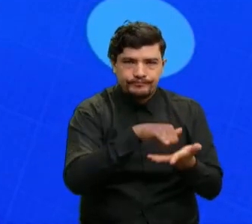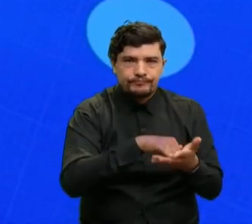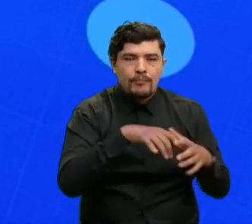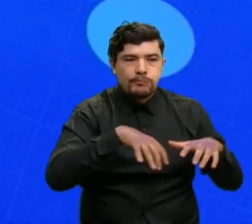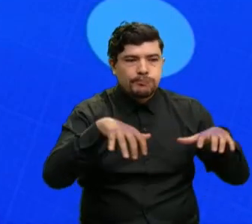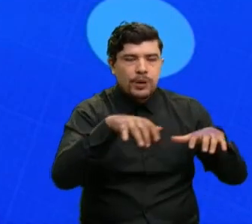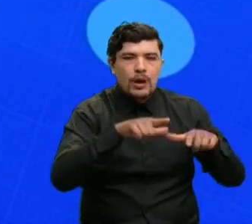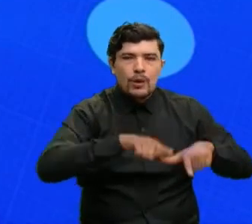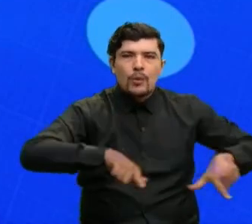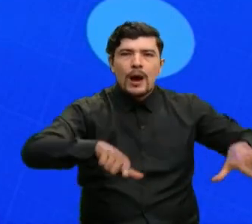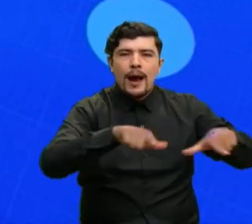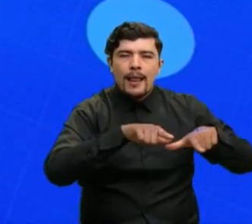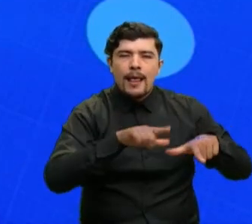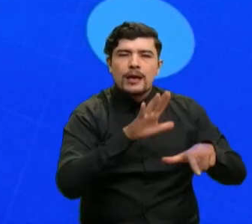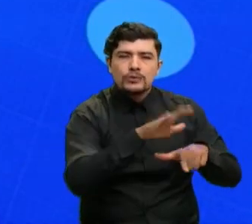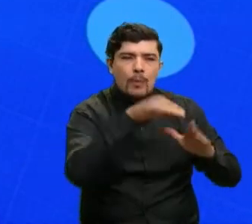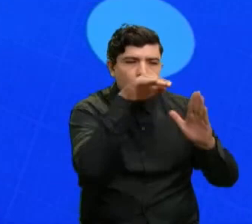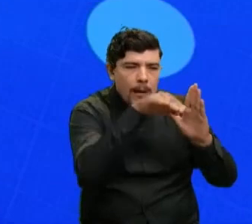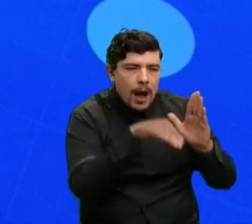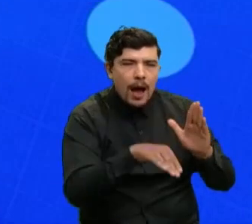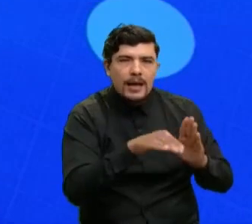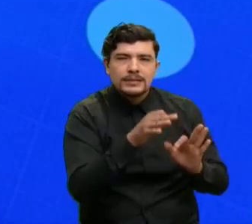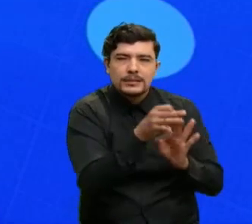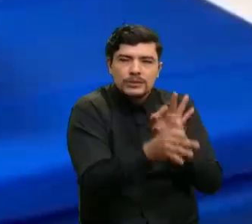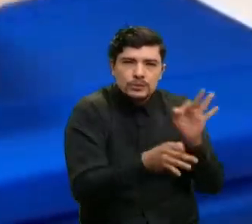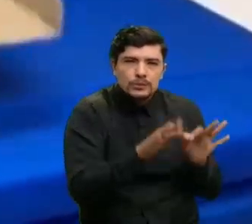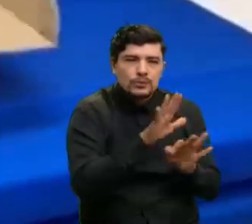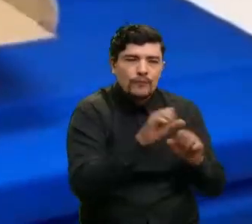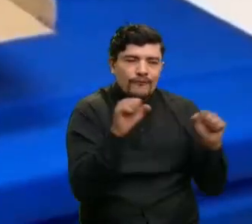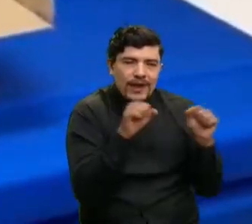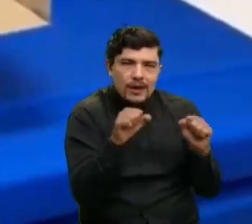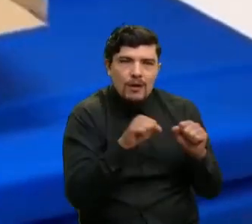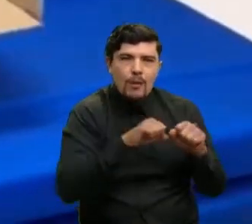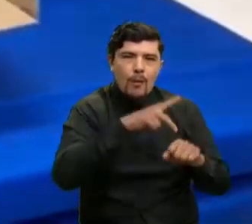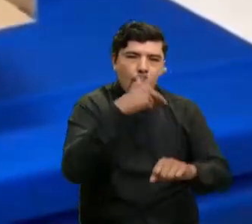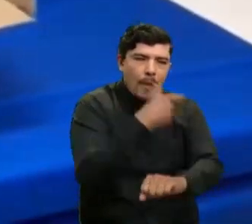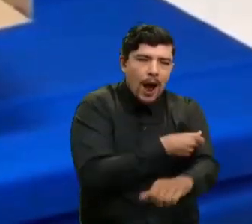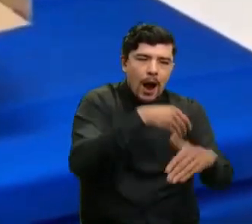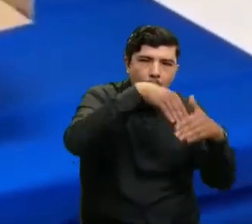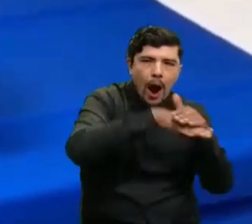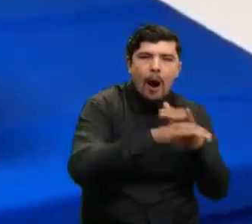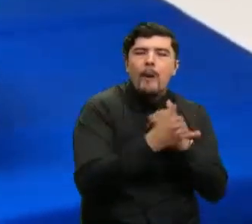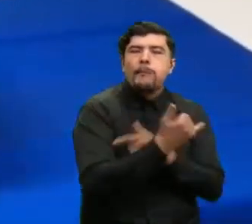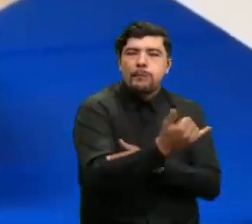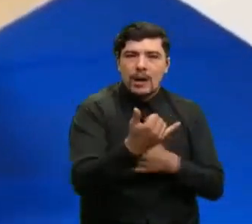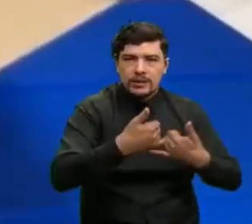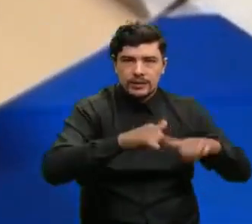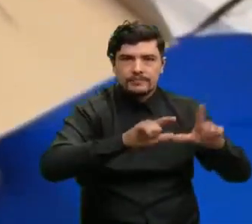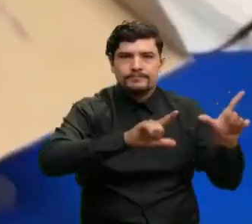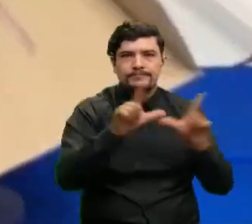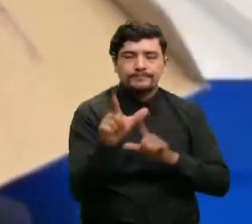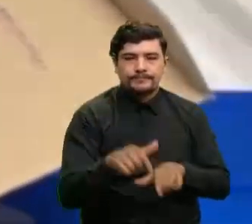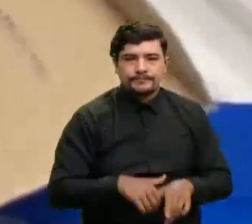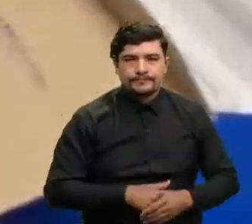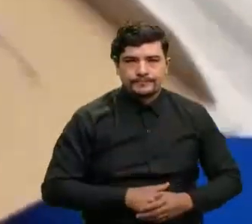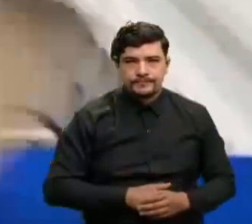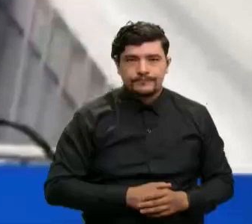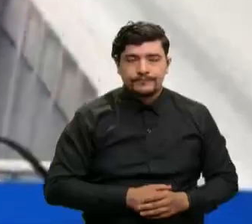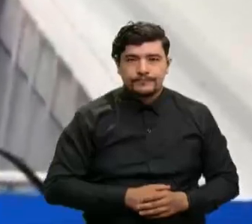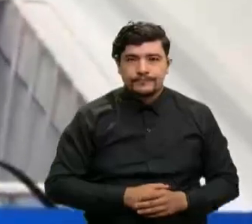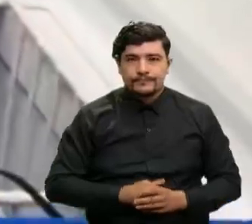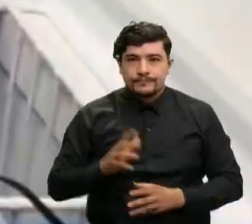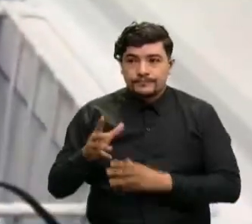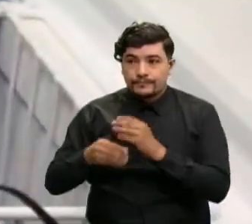acopio, con nuestros refrigeradores, están distribuidas. Otra importante cifra, el total de dosis aplicadas a 8 de